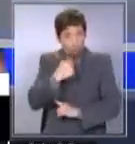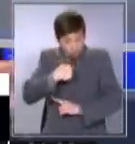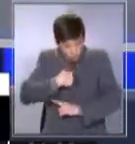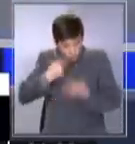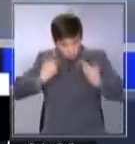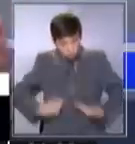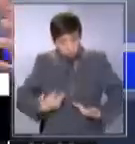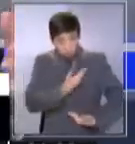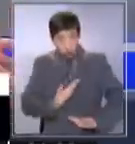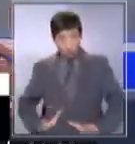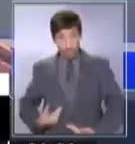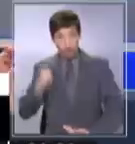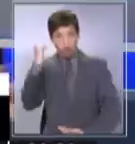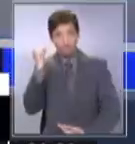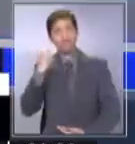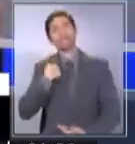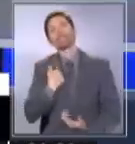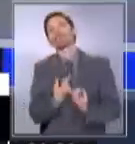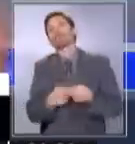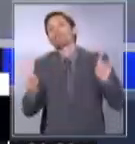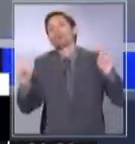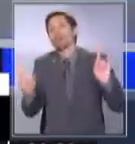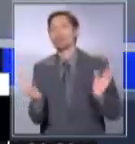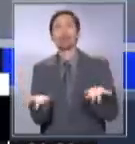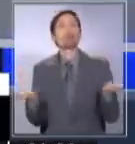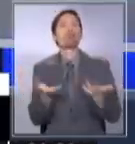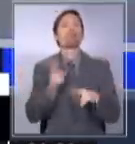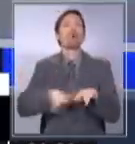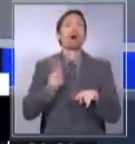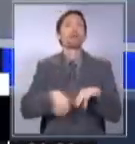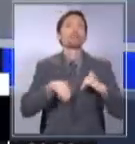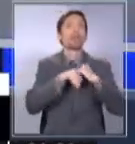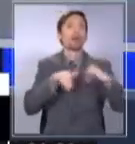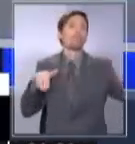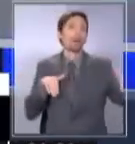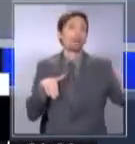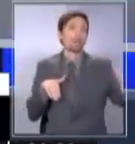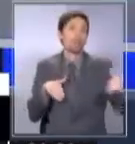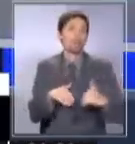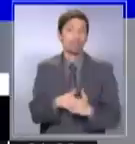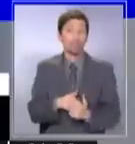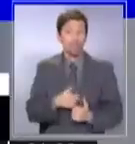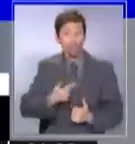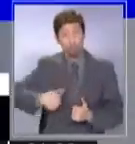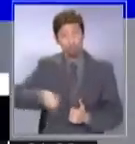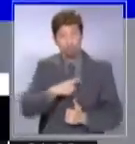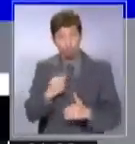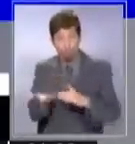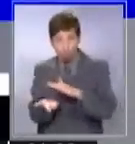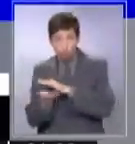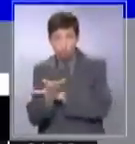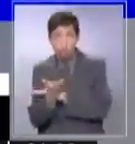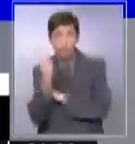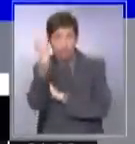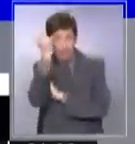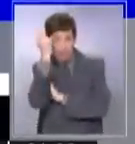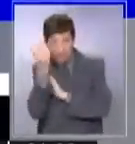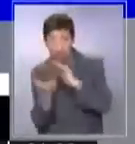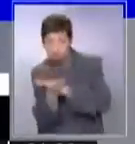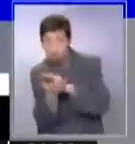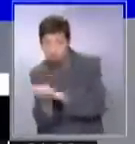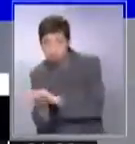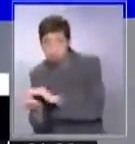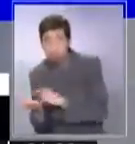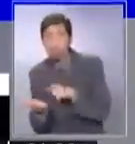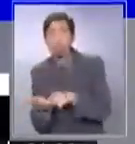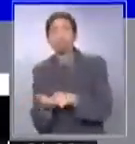Piñera por lo tanto traigo algo distinto Cómo van a poder lograr eso bueno nosotros vamos a entregar nuestras propuestas Pero de igual manera le quiero señalar que el camino